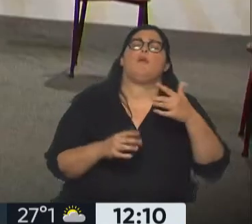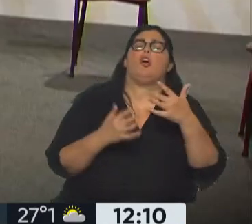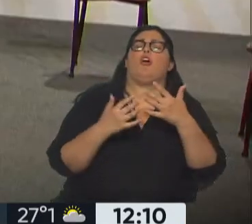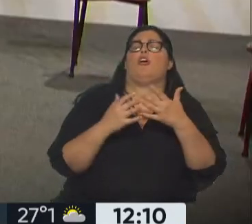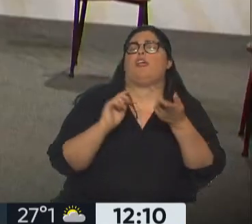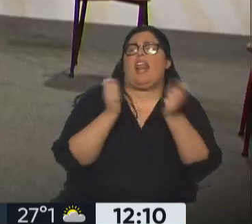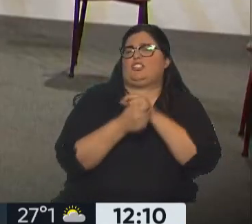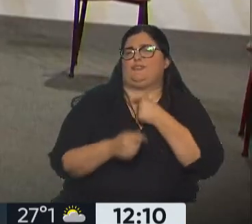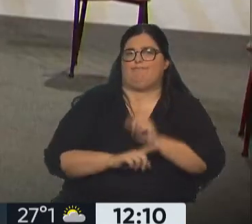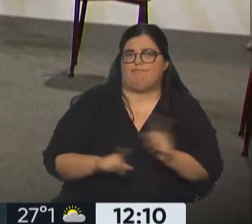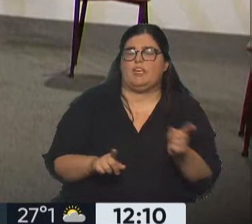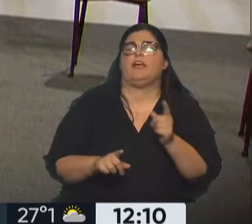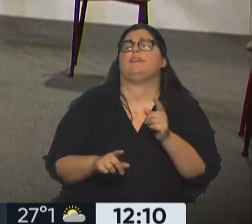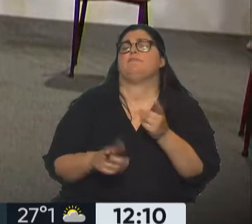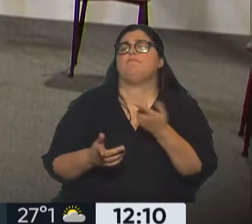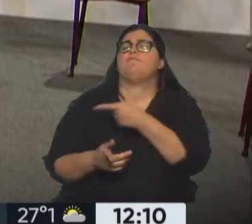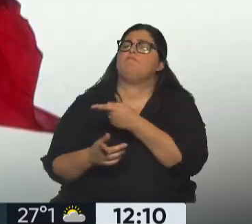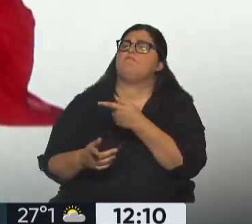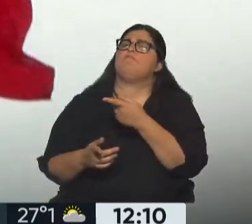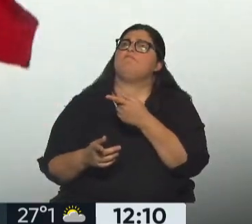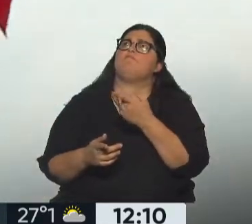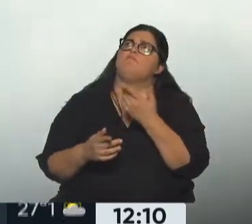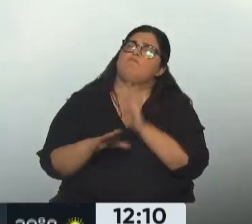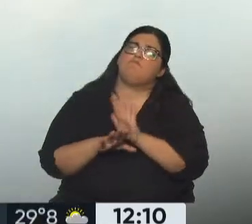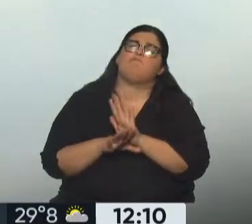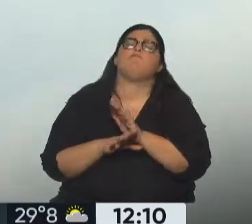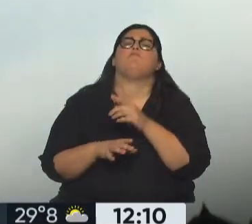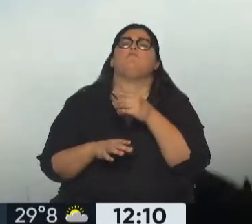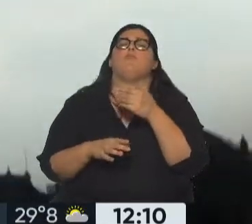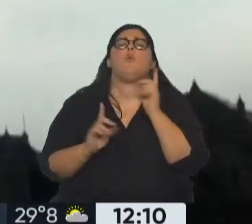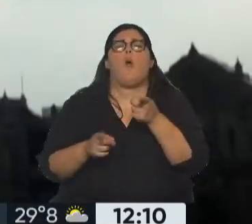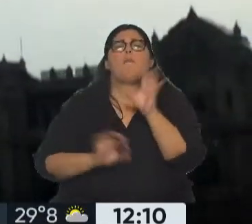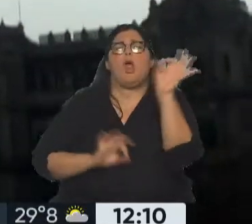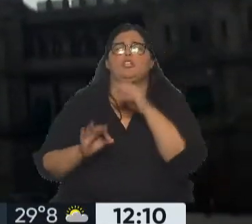Obrador avanzar con el proyecto sin temer un efecto electoral contrario a futuro.